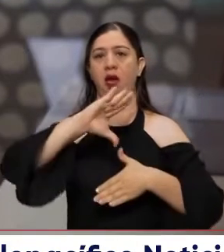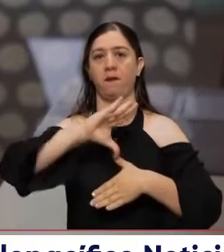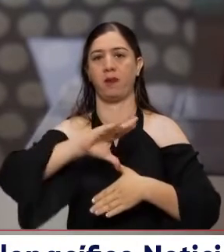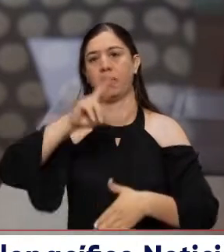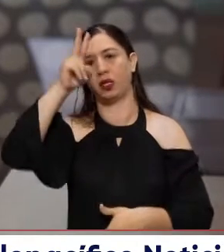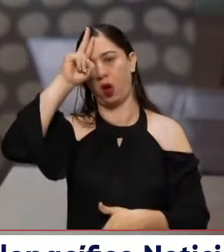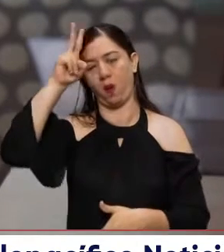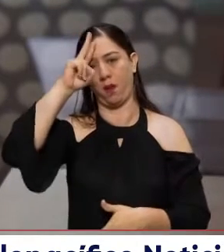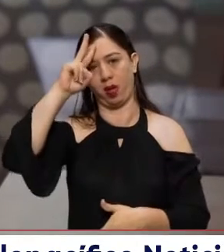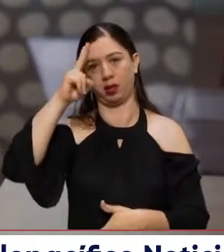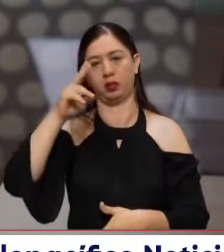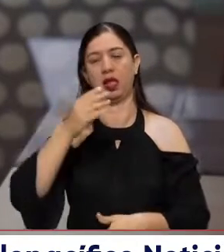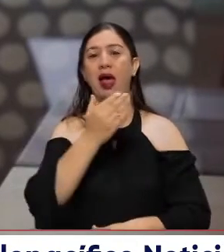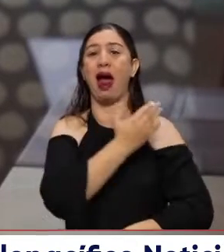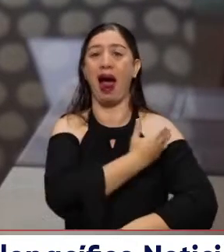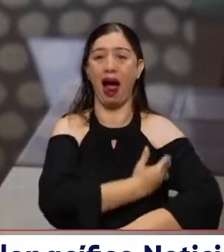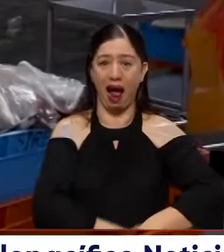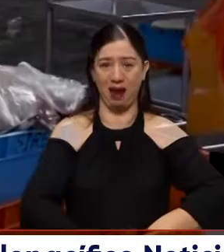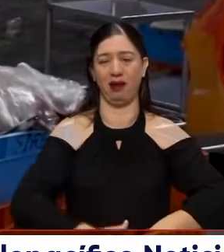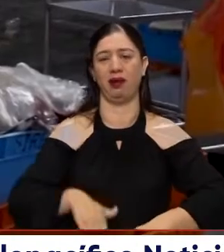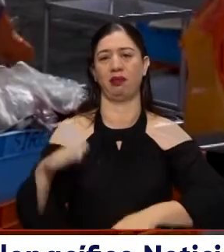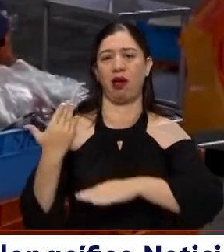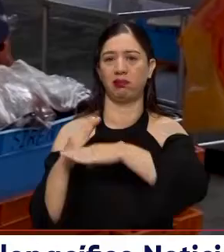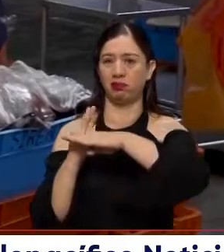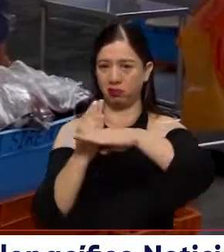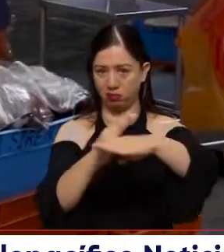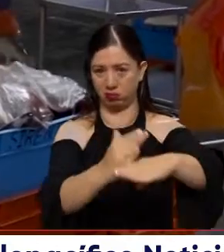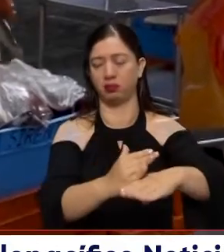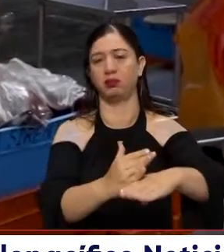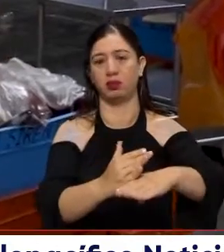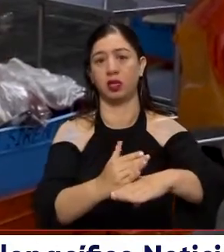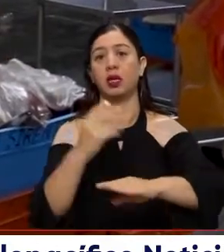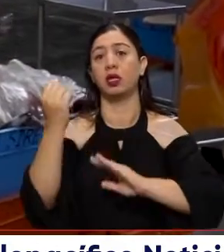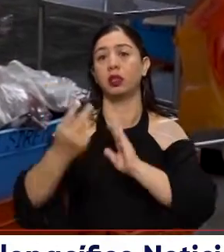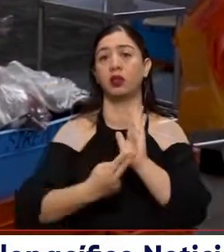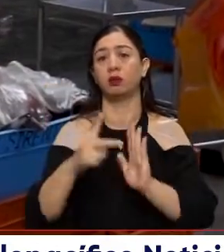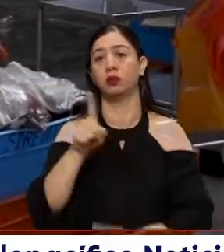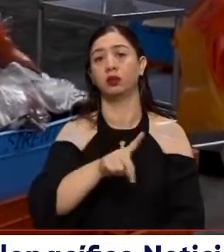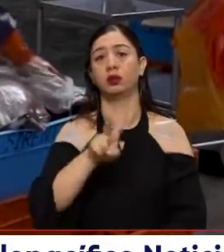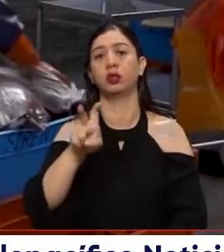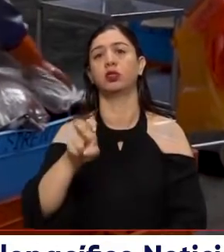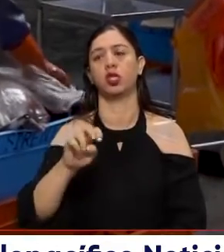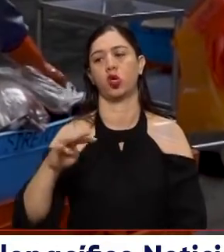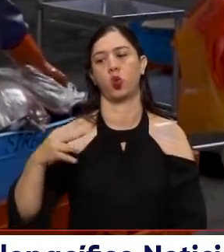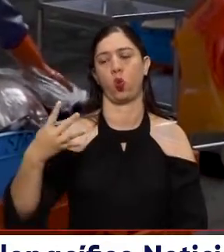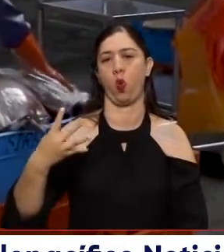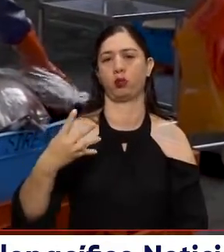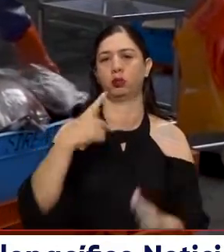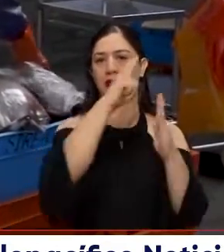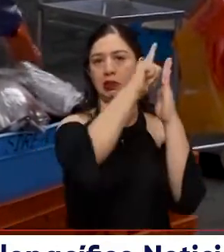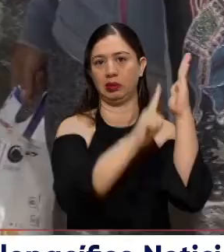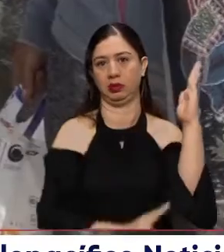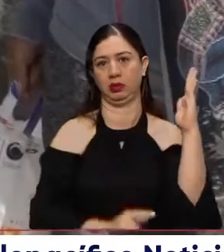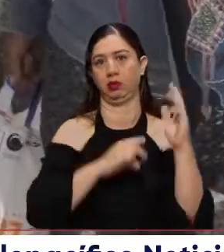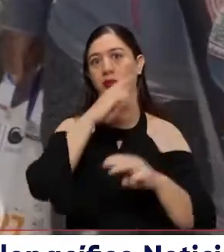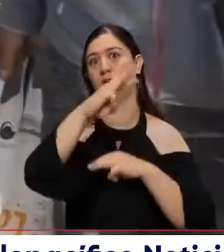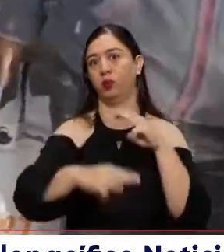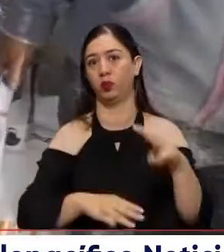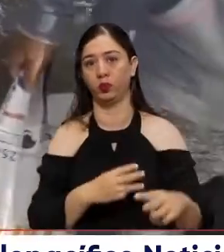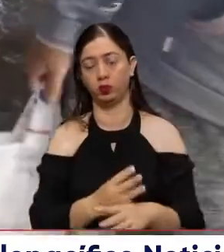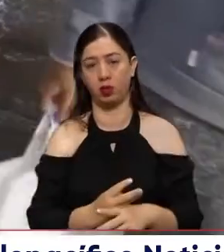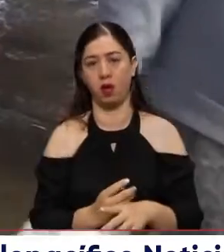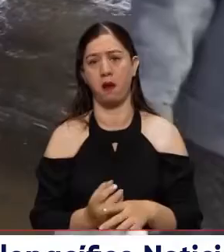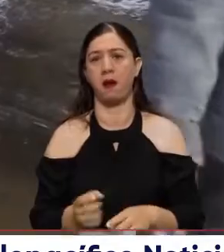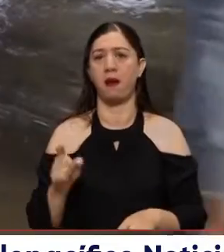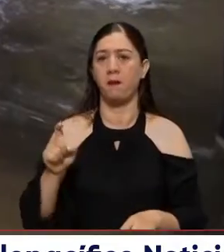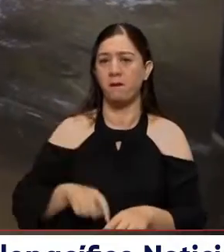Américas de aletas de tiburón y en el 2017 llegamos a ser cuartos a nivel mundial. A medida que crece